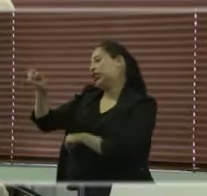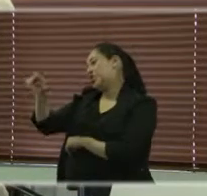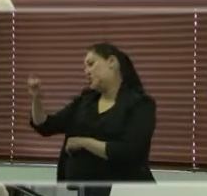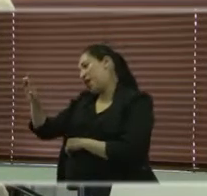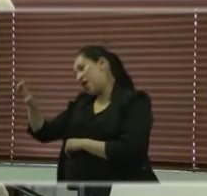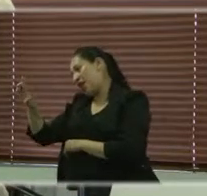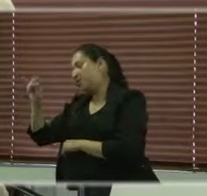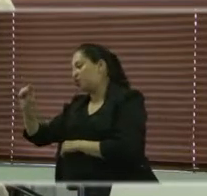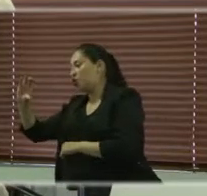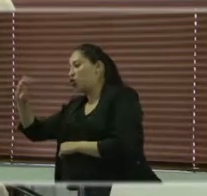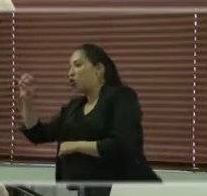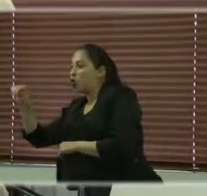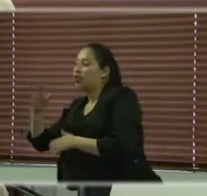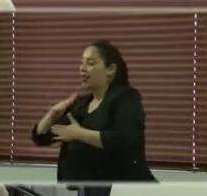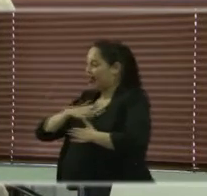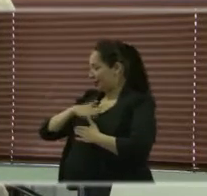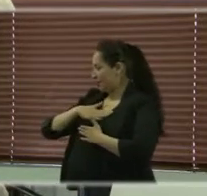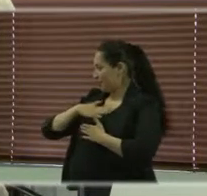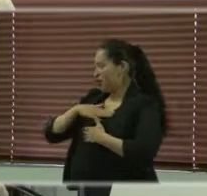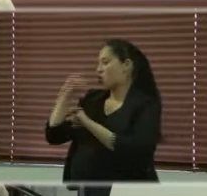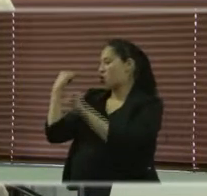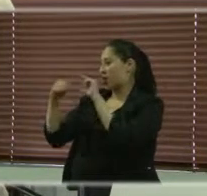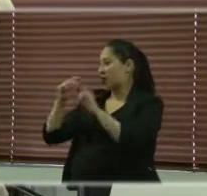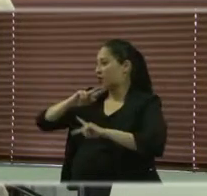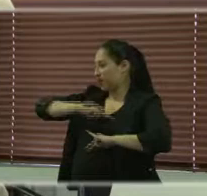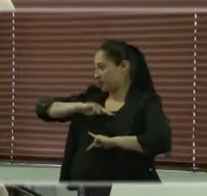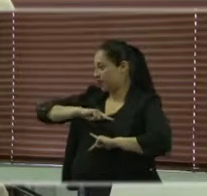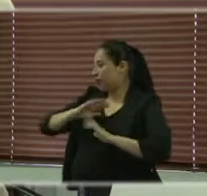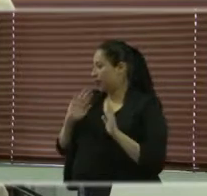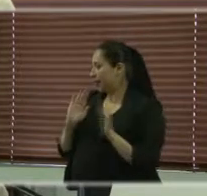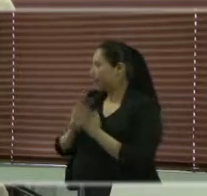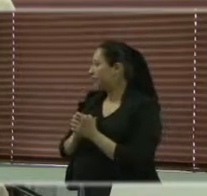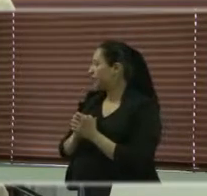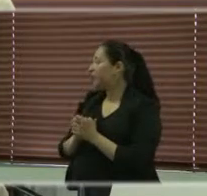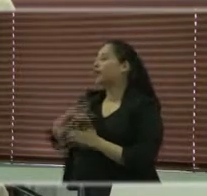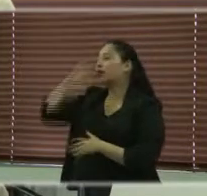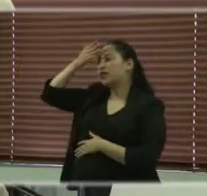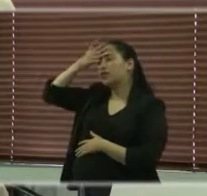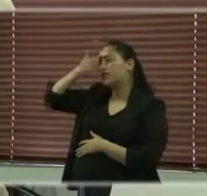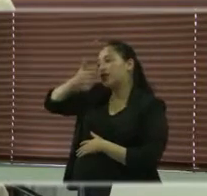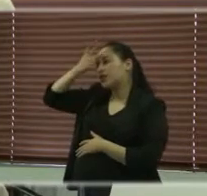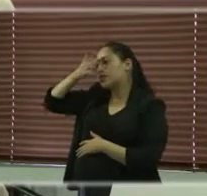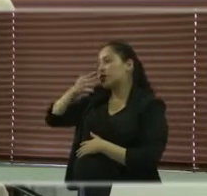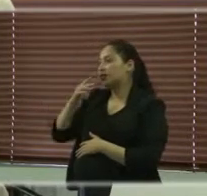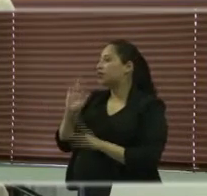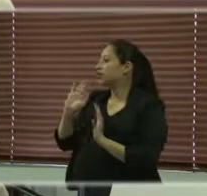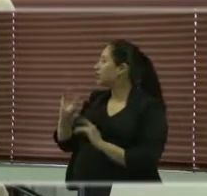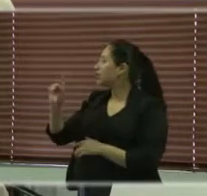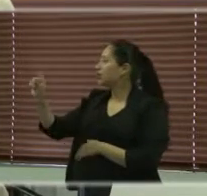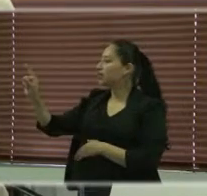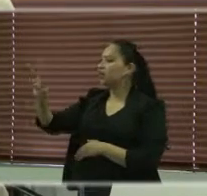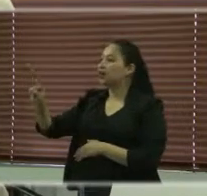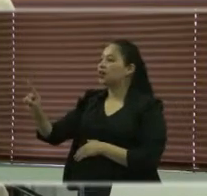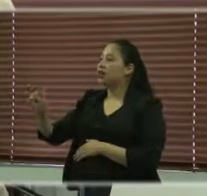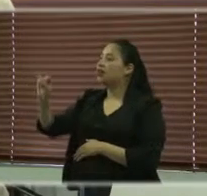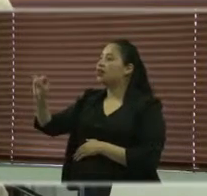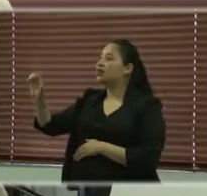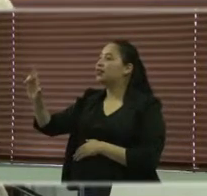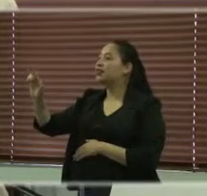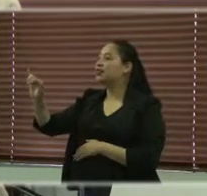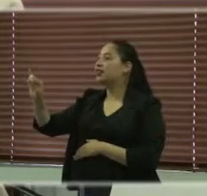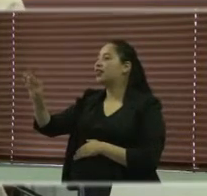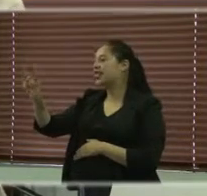Silvia arroba Gmail punto com y en Facebook Bueno estoy como Silvia cuando estoy con un seudónimo ni nada